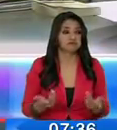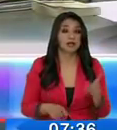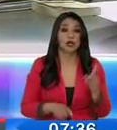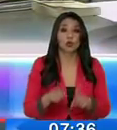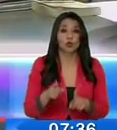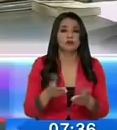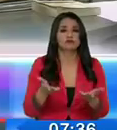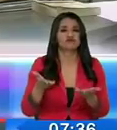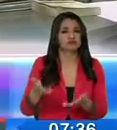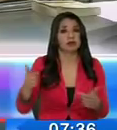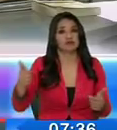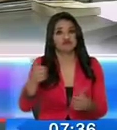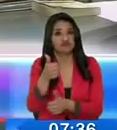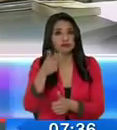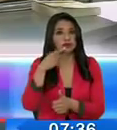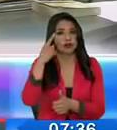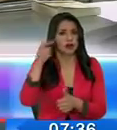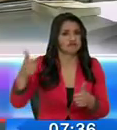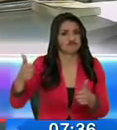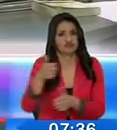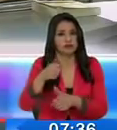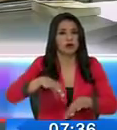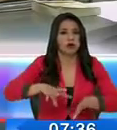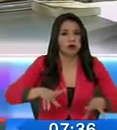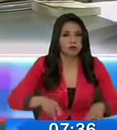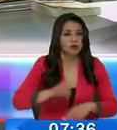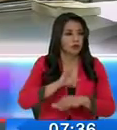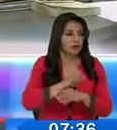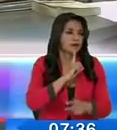al correísmo y al asalto al país. Digo, gran